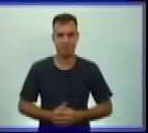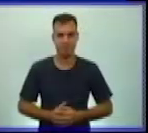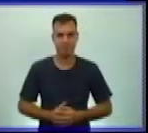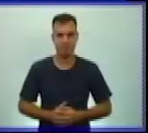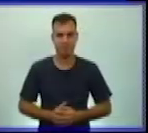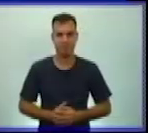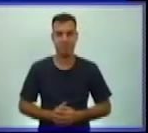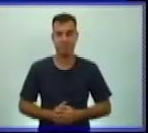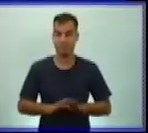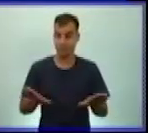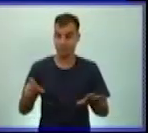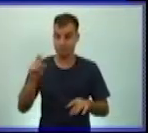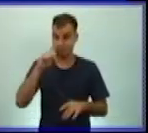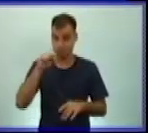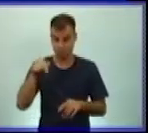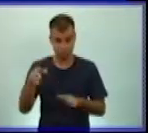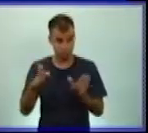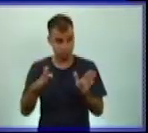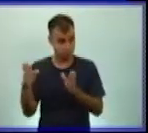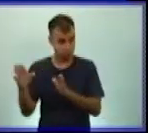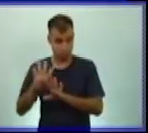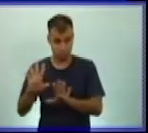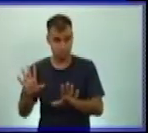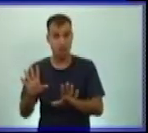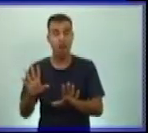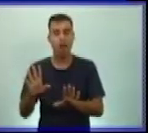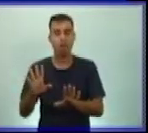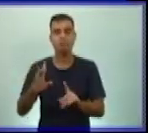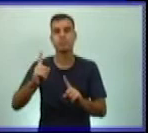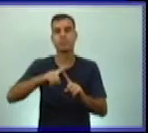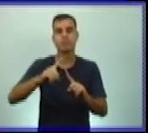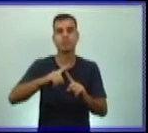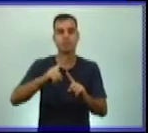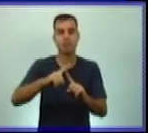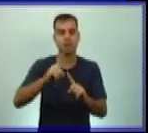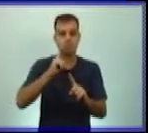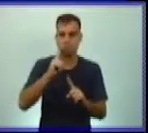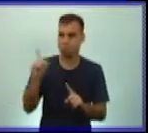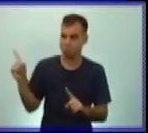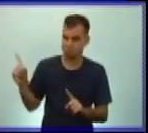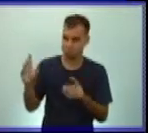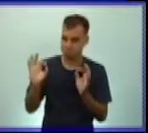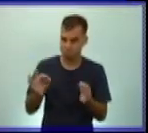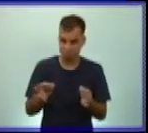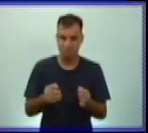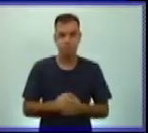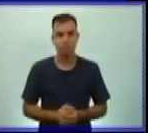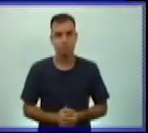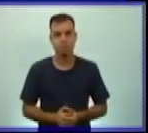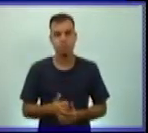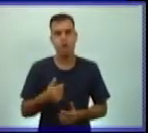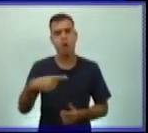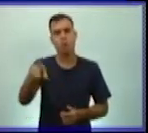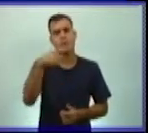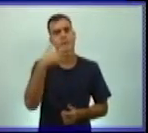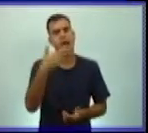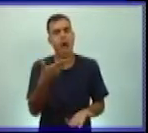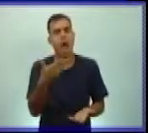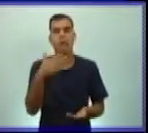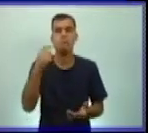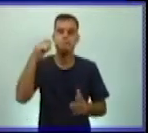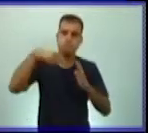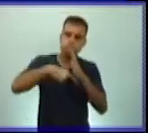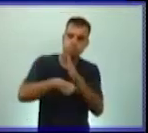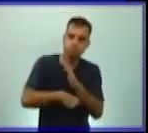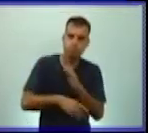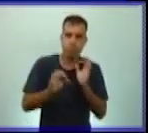Y para concluir esta parte, le propongo estos ejercicios de actividad independiente. Les van a servir a ustedes para reforzar lo que